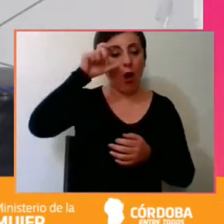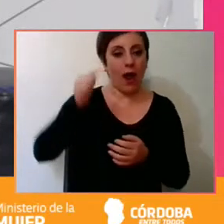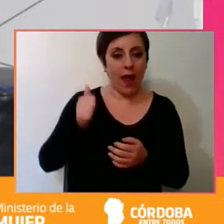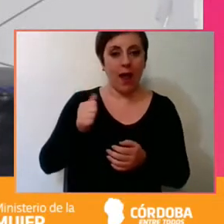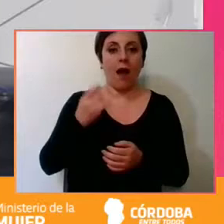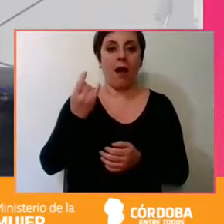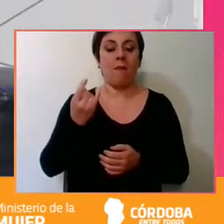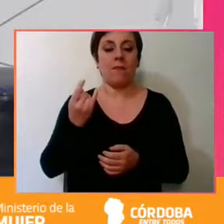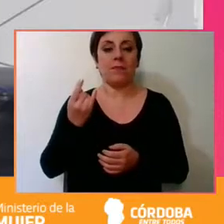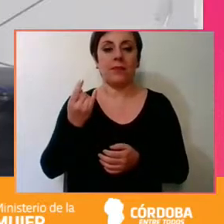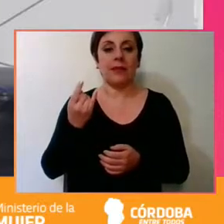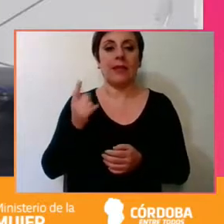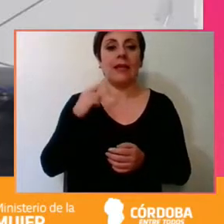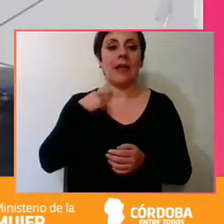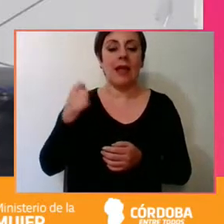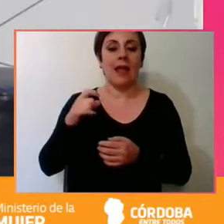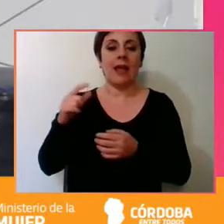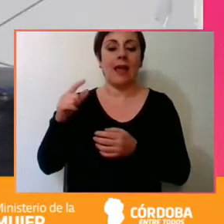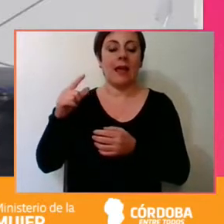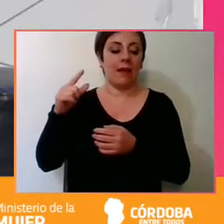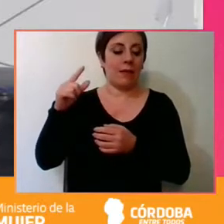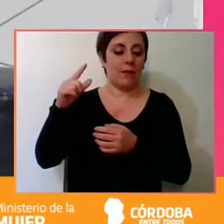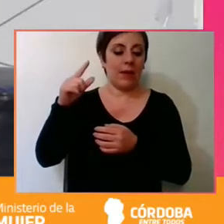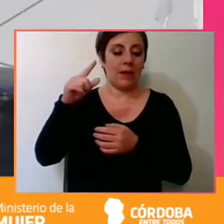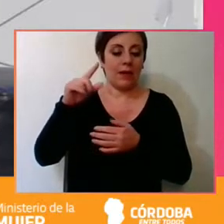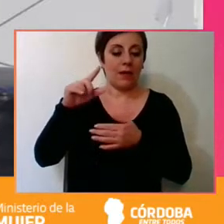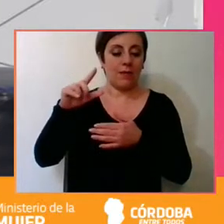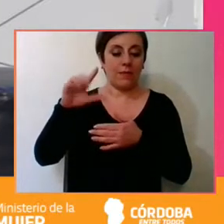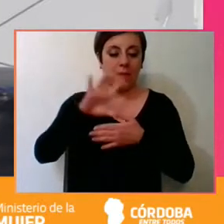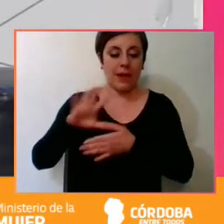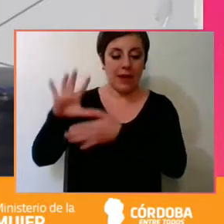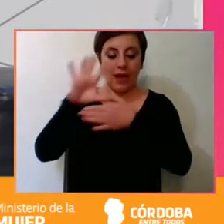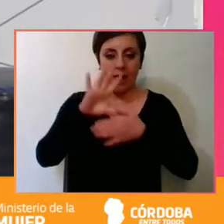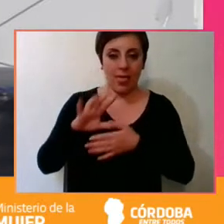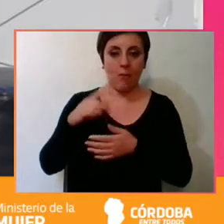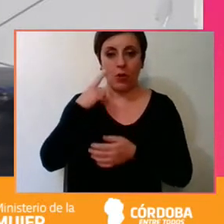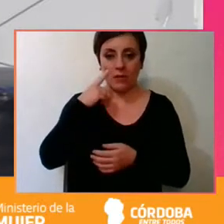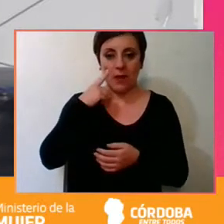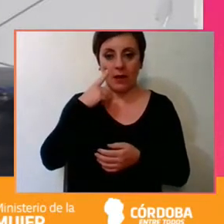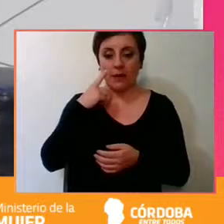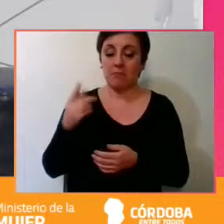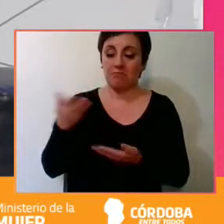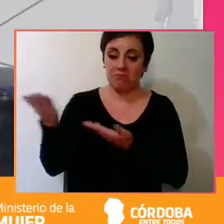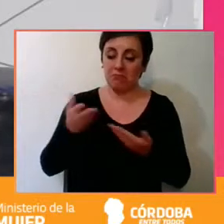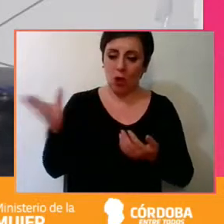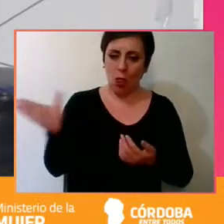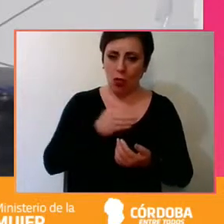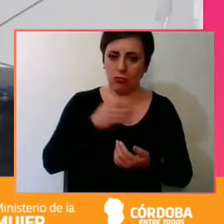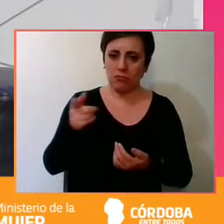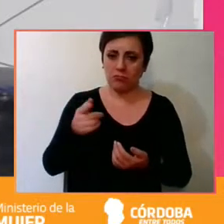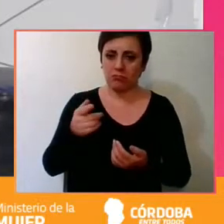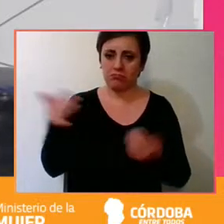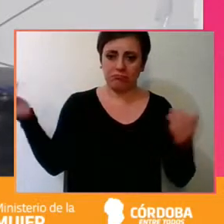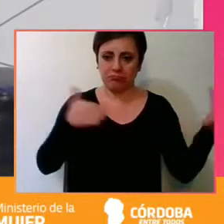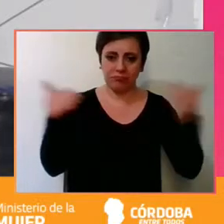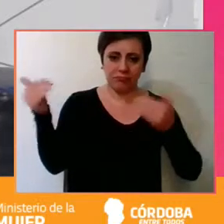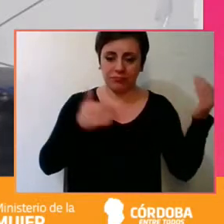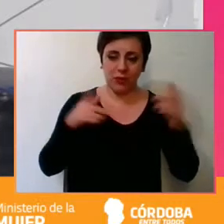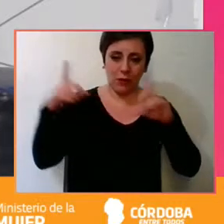Unión Iberoamericana de Municipalistas. Las invitamos a todas y a todas que nos sigan en las redes, que nos acompañen con sus fotos, con